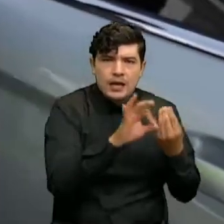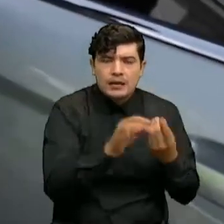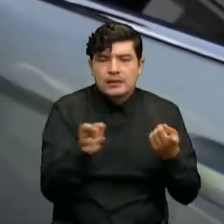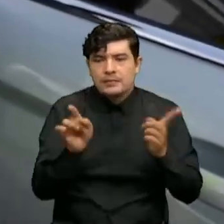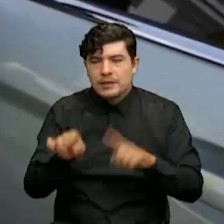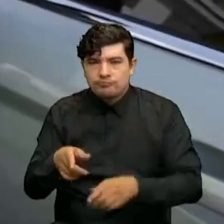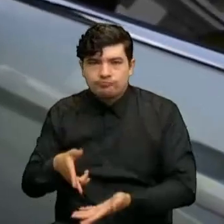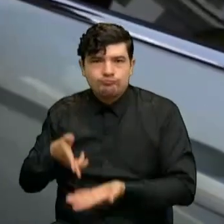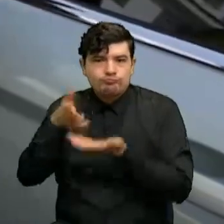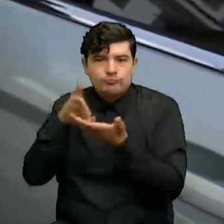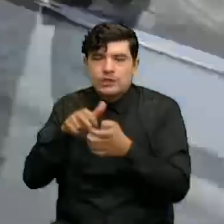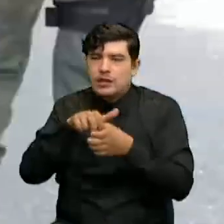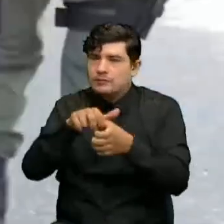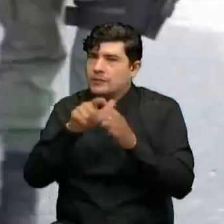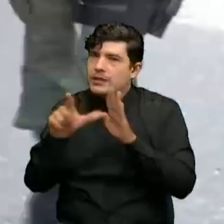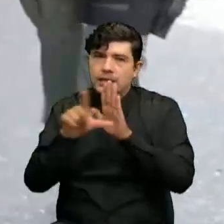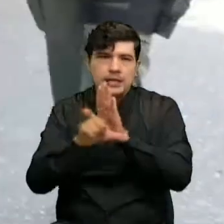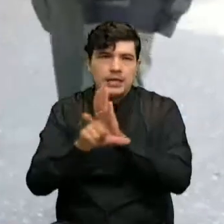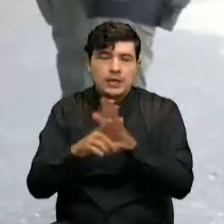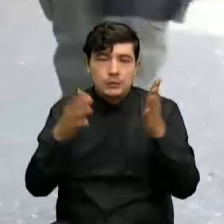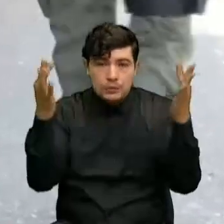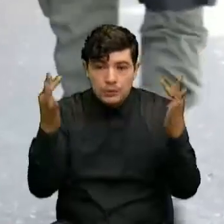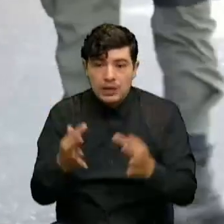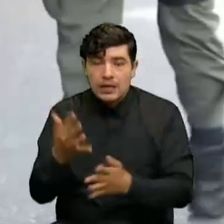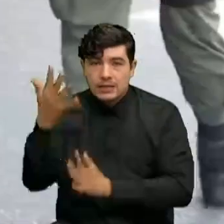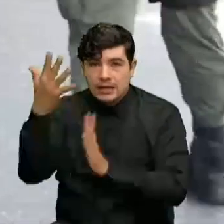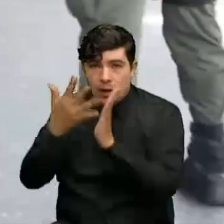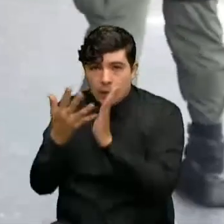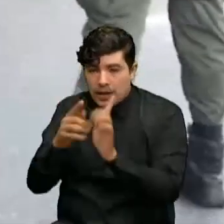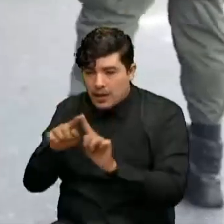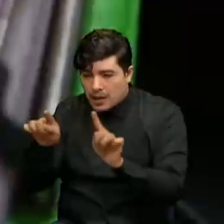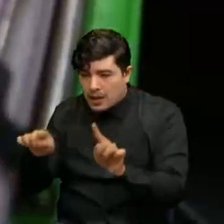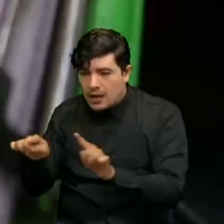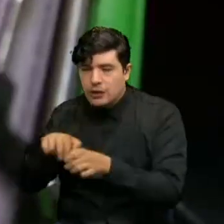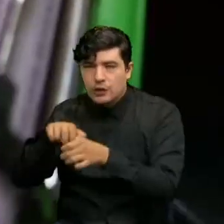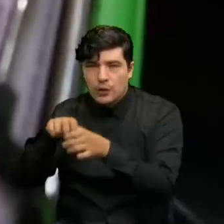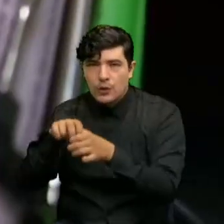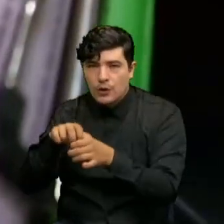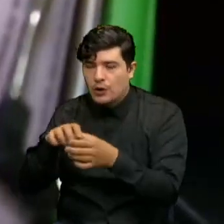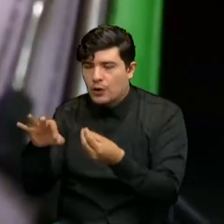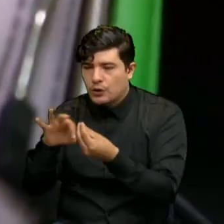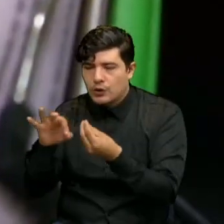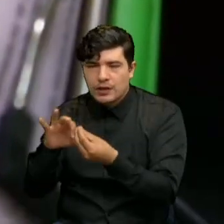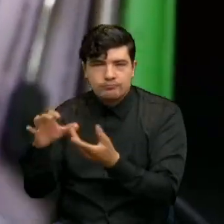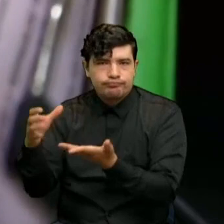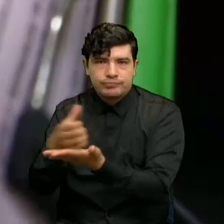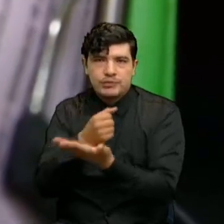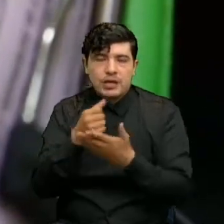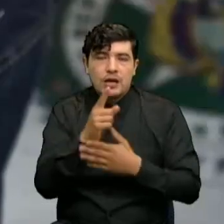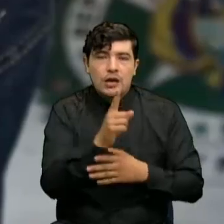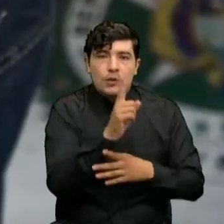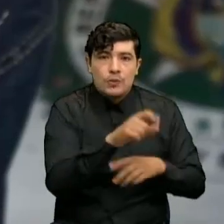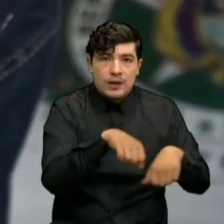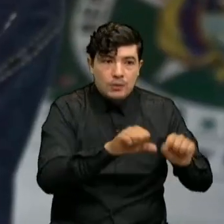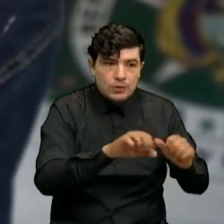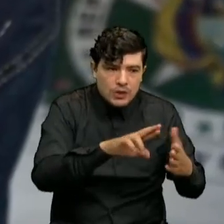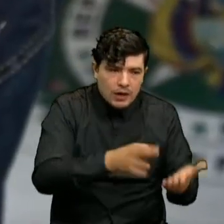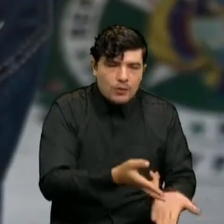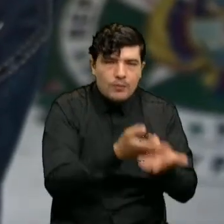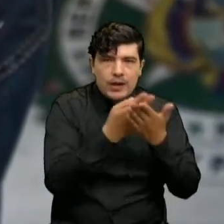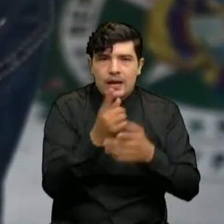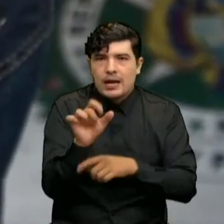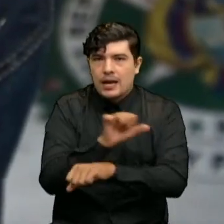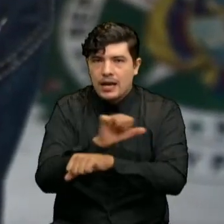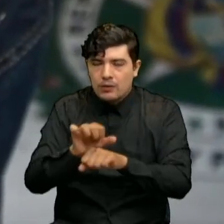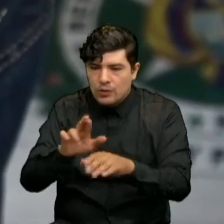fueron incautadas cinco mil dosis de estupefacientes una motocicleta recuperada y un vehículo recuperado un arma de fuego y dos